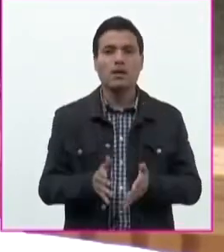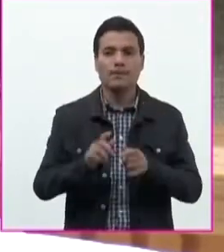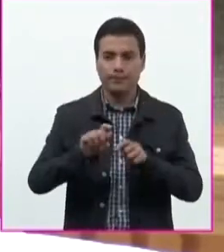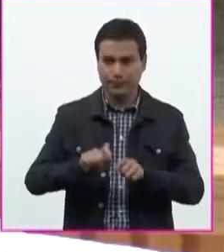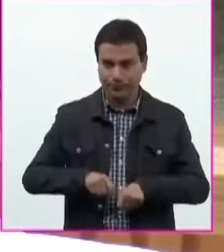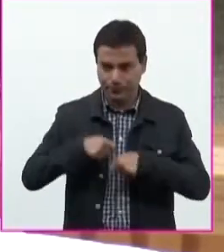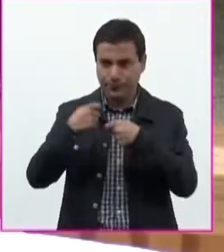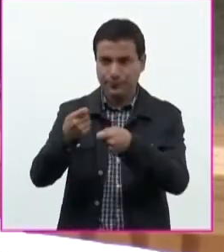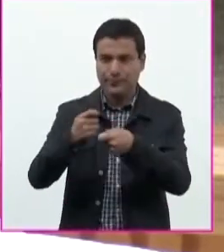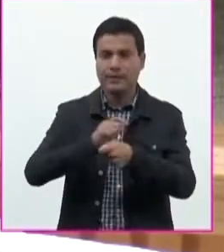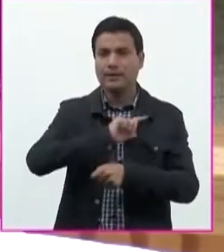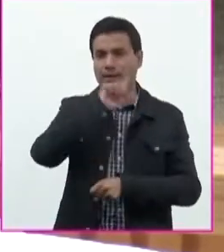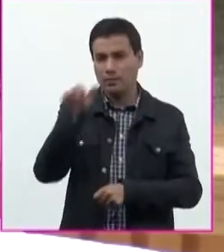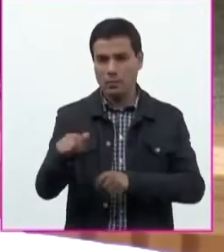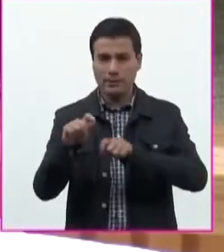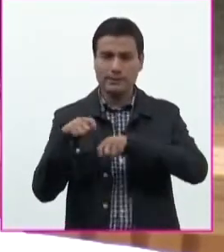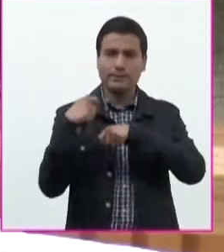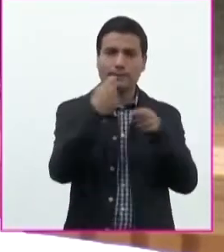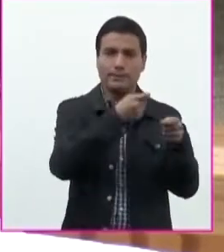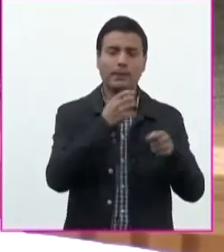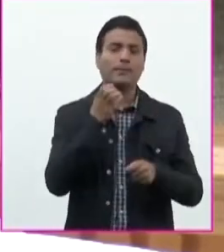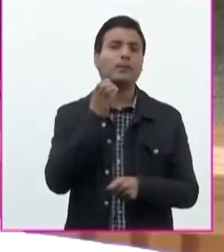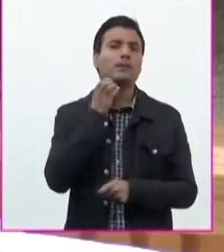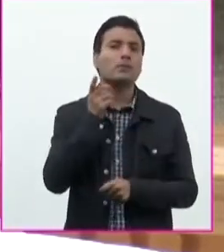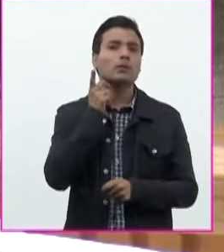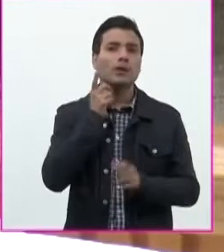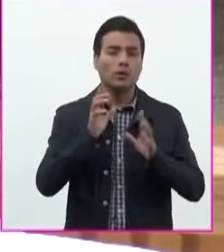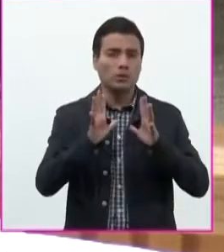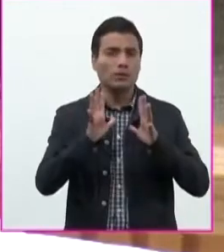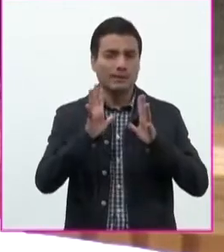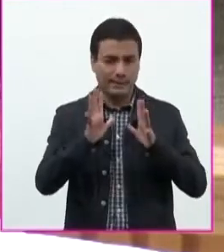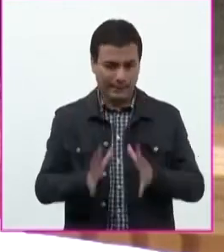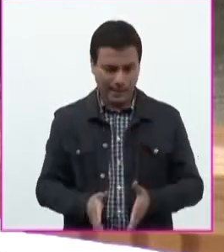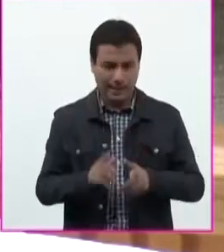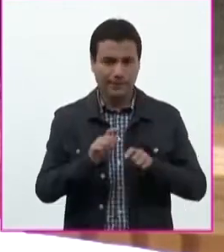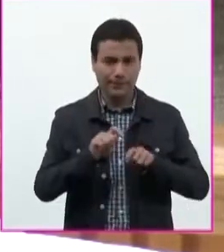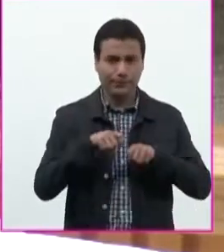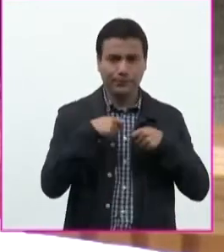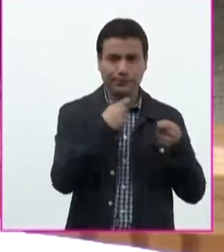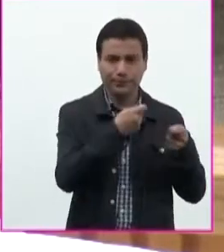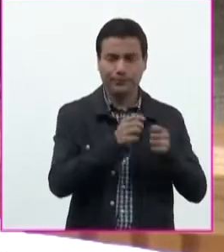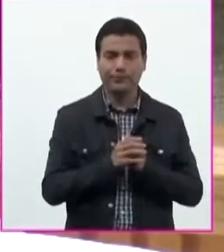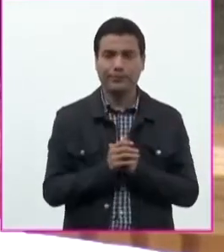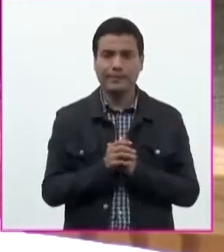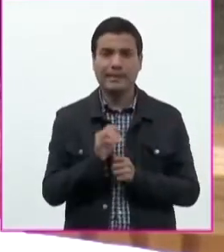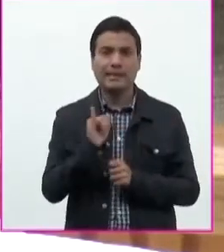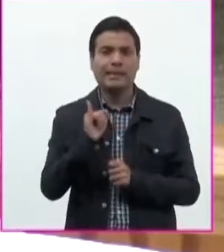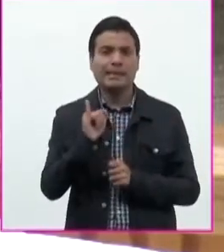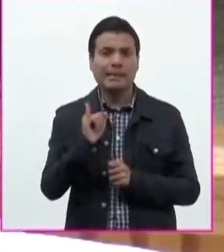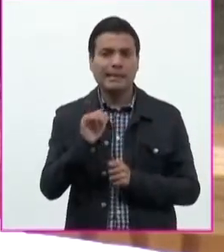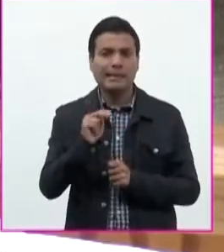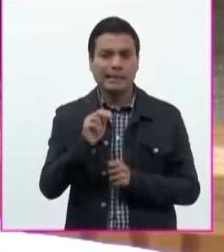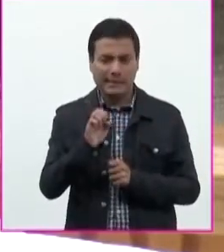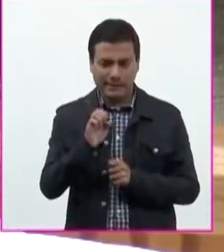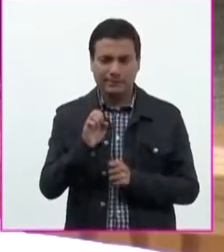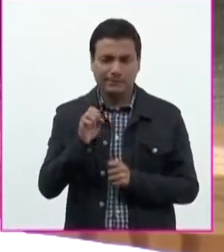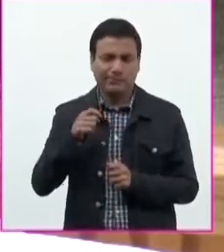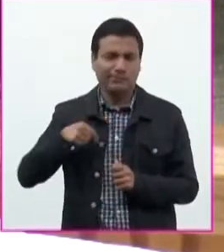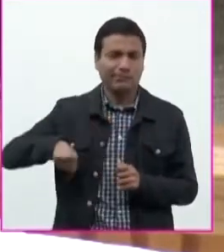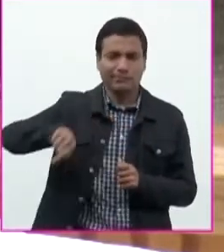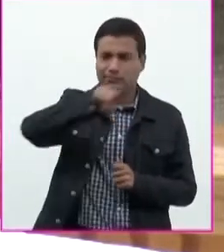de diputados y en el ine también estamos conscientes de que